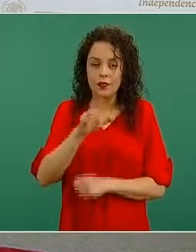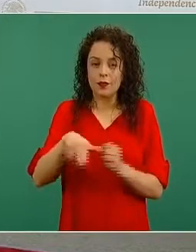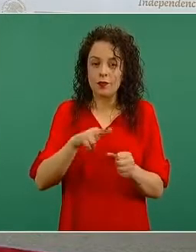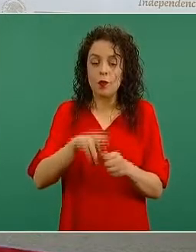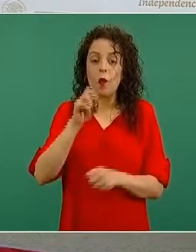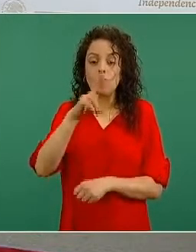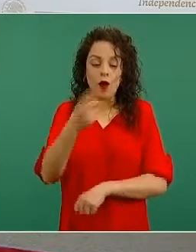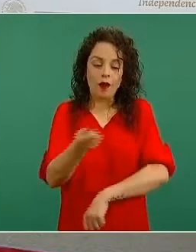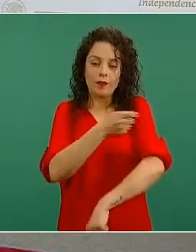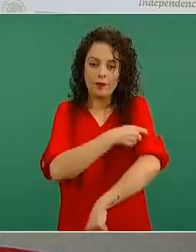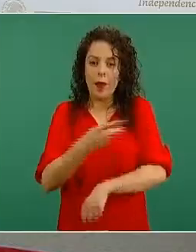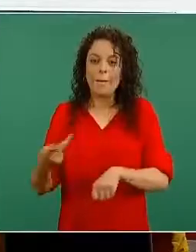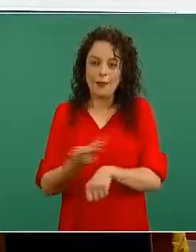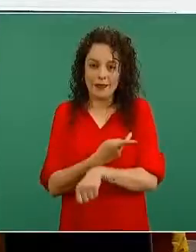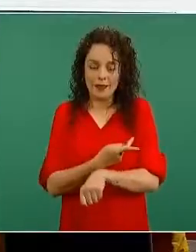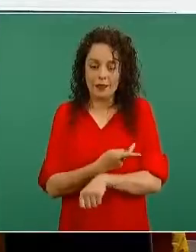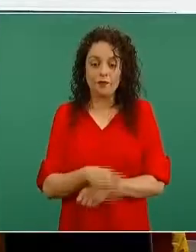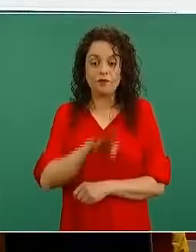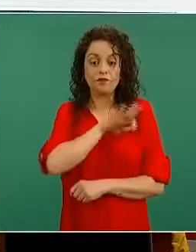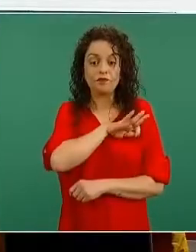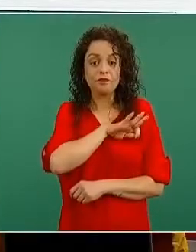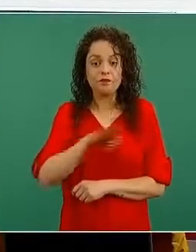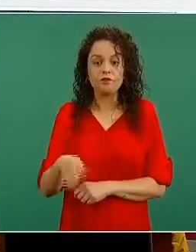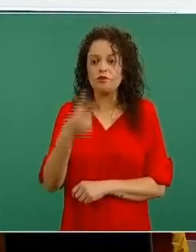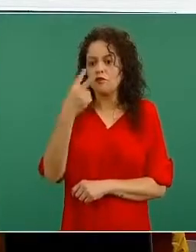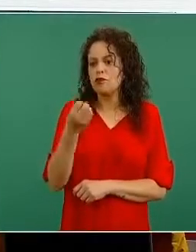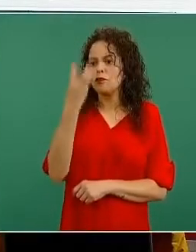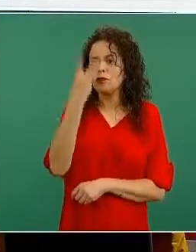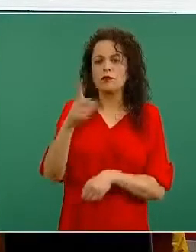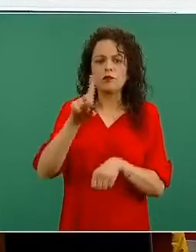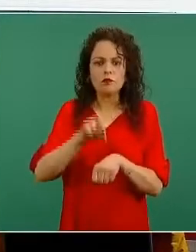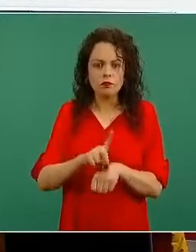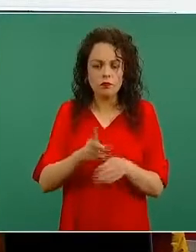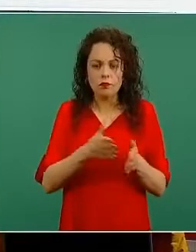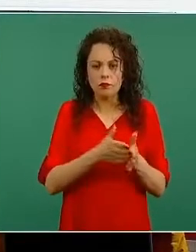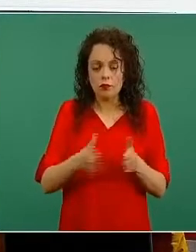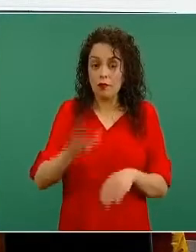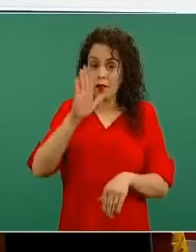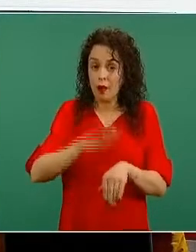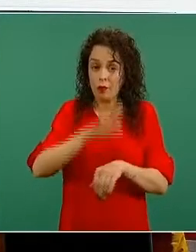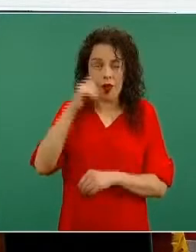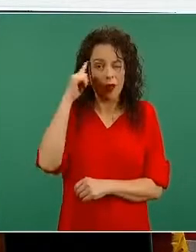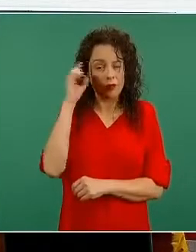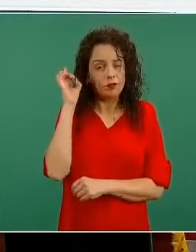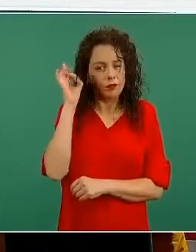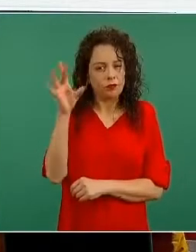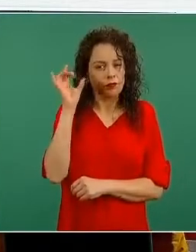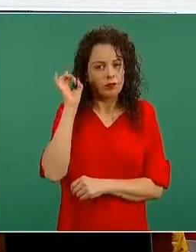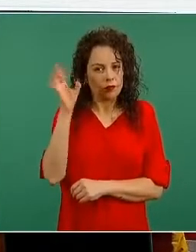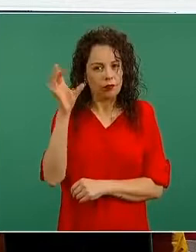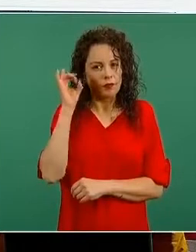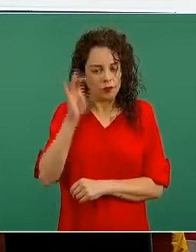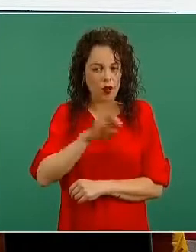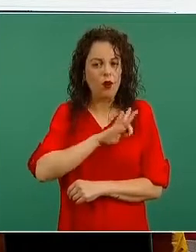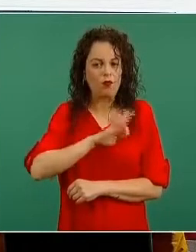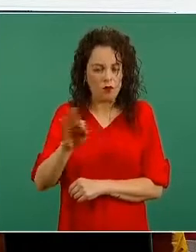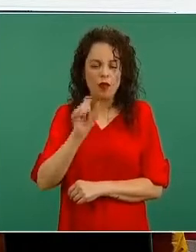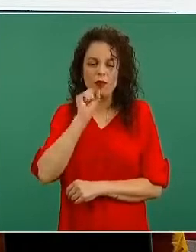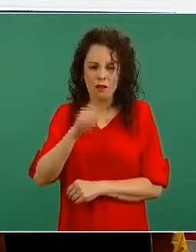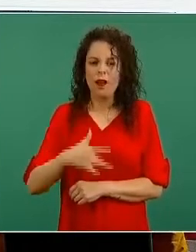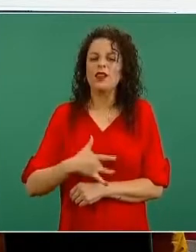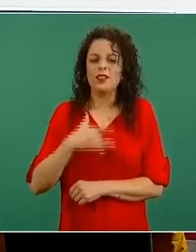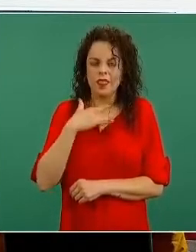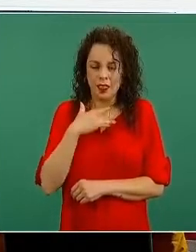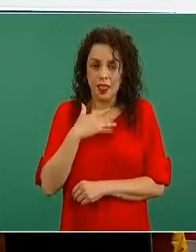la vacunación. Pueden durar los primeros 2-3 días, sobre todo. Dolor de cabeza también se puede presentar. Esto es parte de